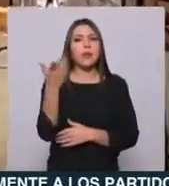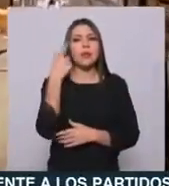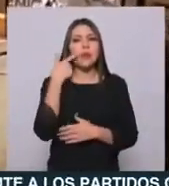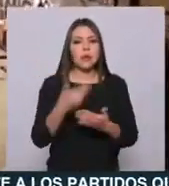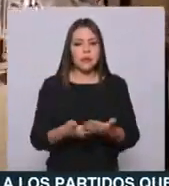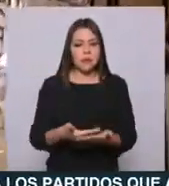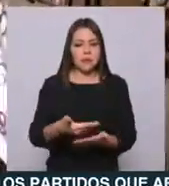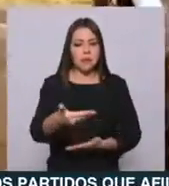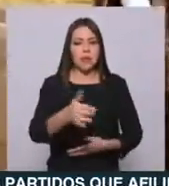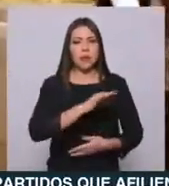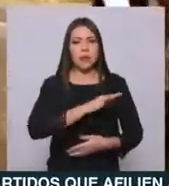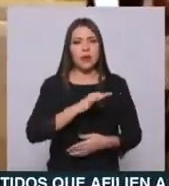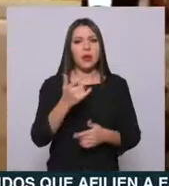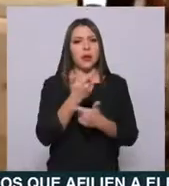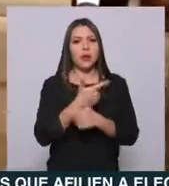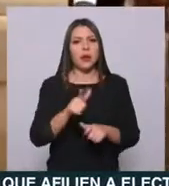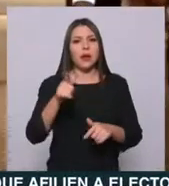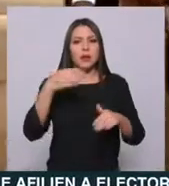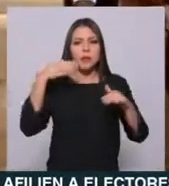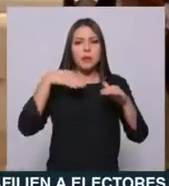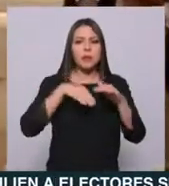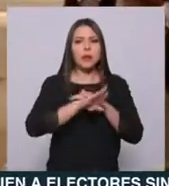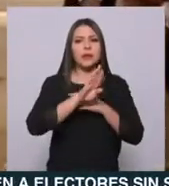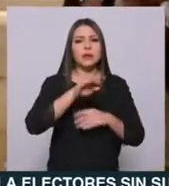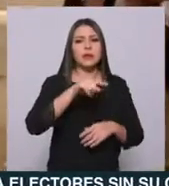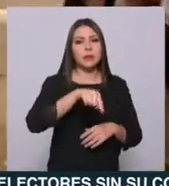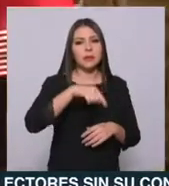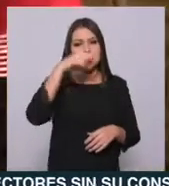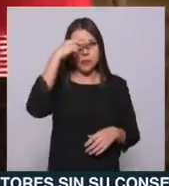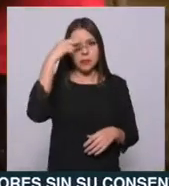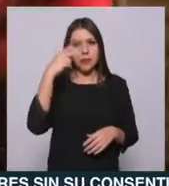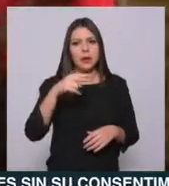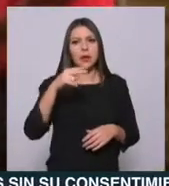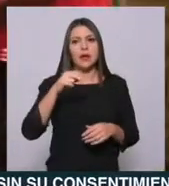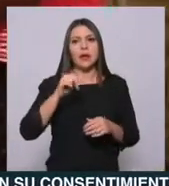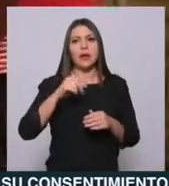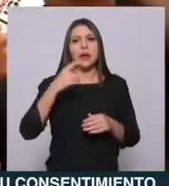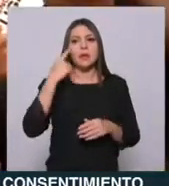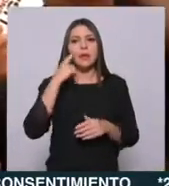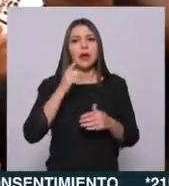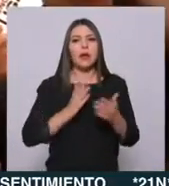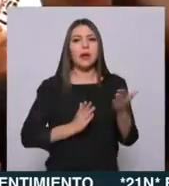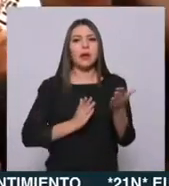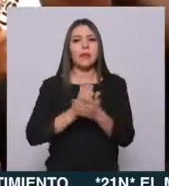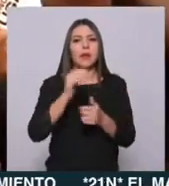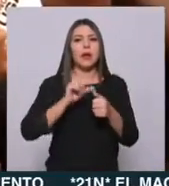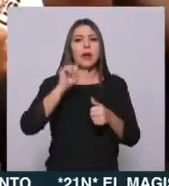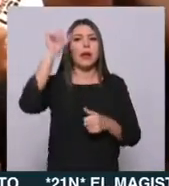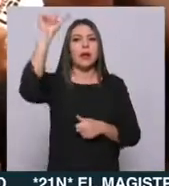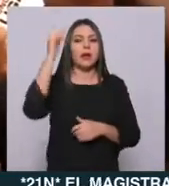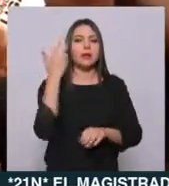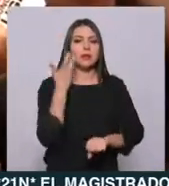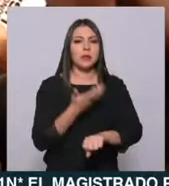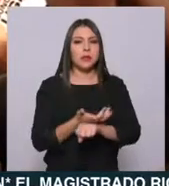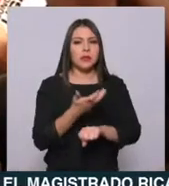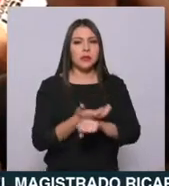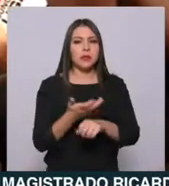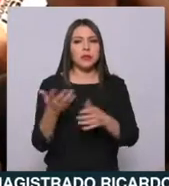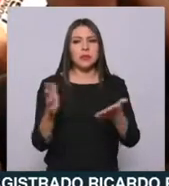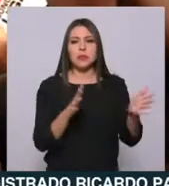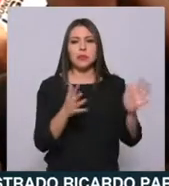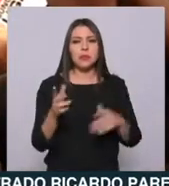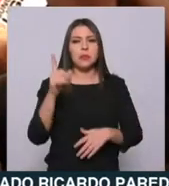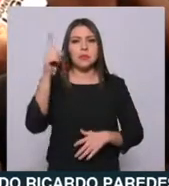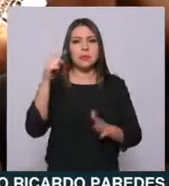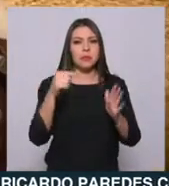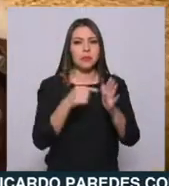necesario que les permita el libre tránsito por territorio mexicano para llegar a Estados Unidos. Mientras tanto, aproximadamente